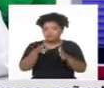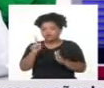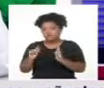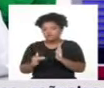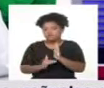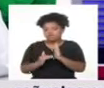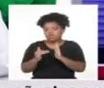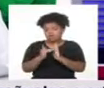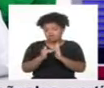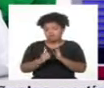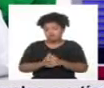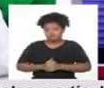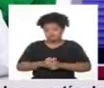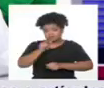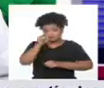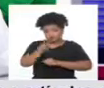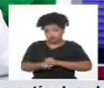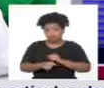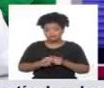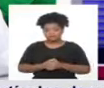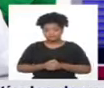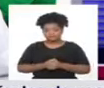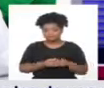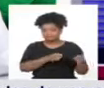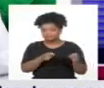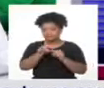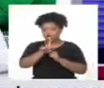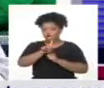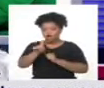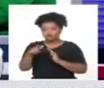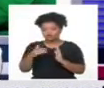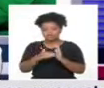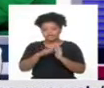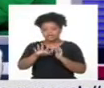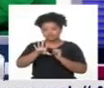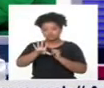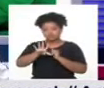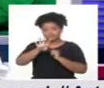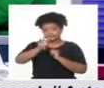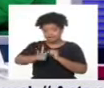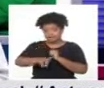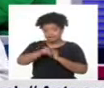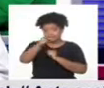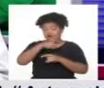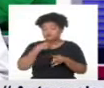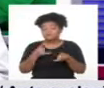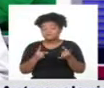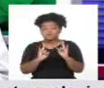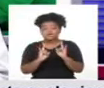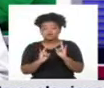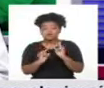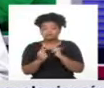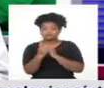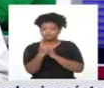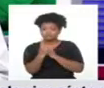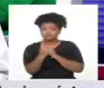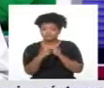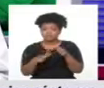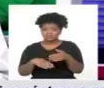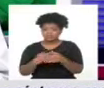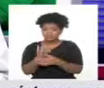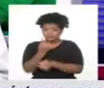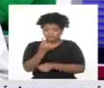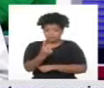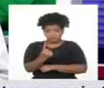personas, con 11.553 personas que mueren en un solo día. O sea, yo